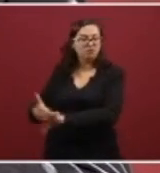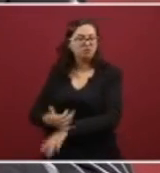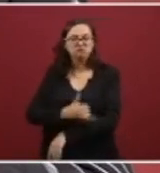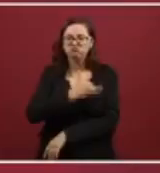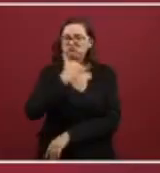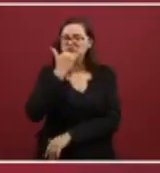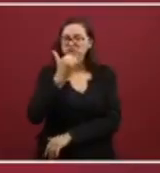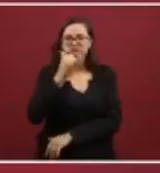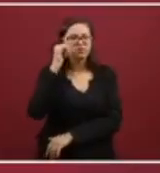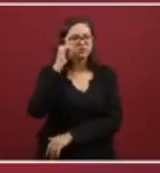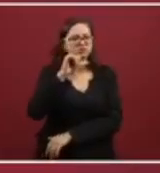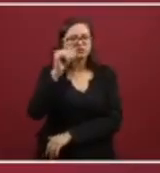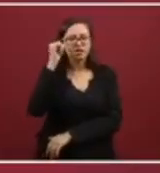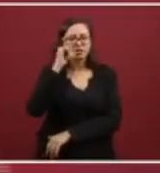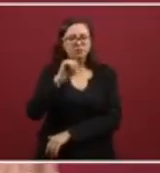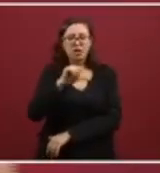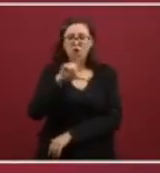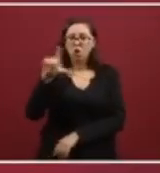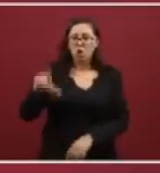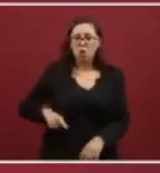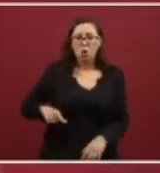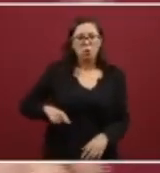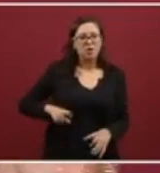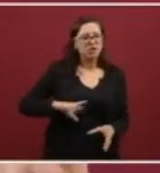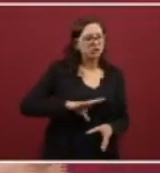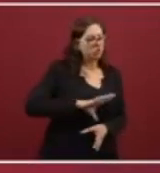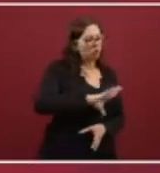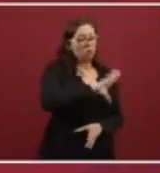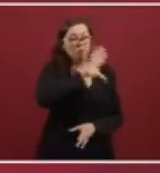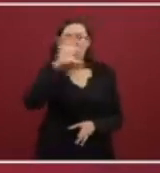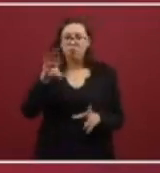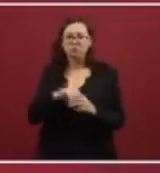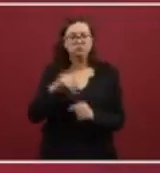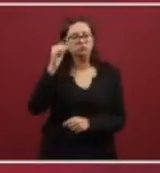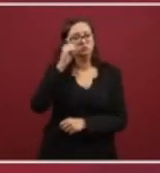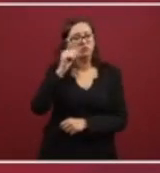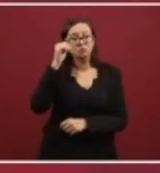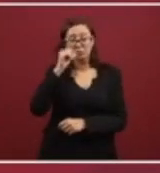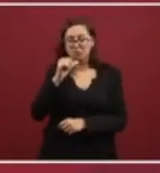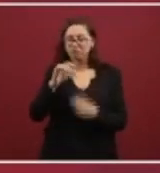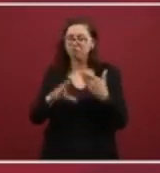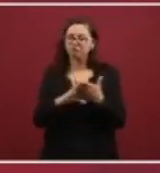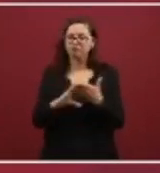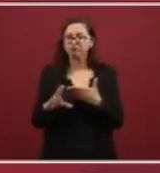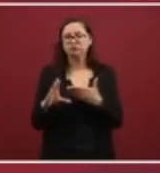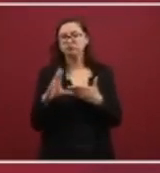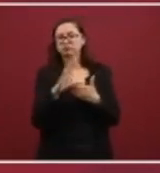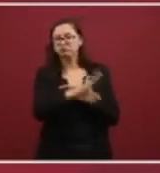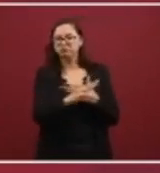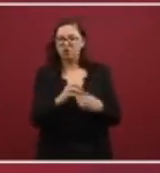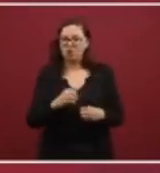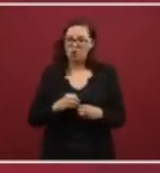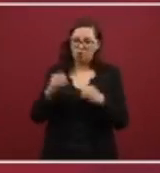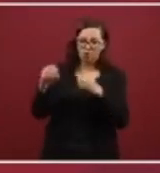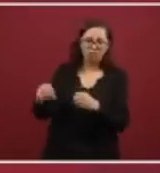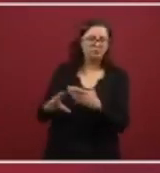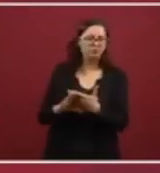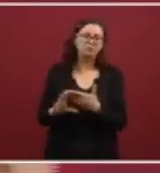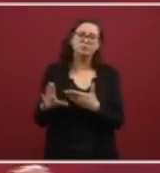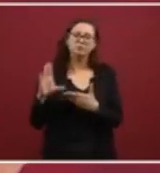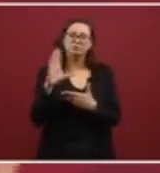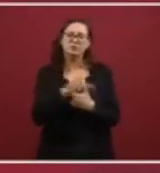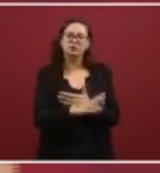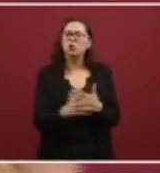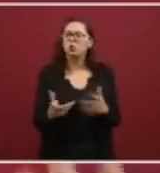todos sus ámbitos, y en todos los espacios, en todas las esferas, es luchar en contra de eso. Y eso lo hacemos de muy